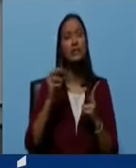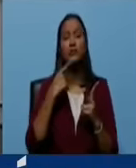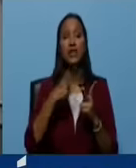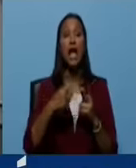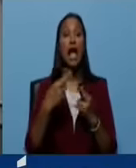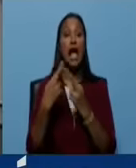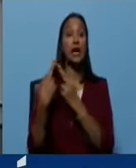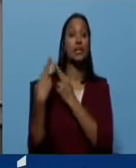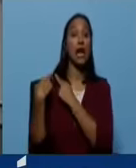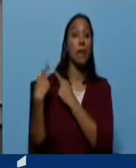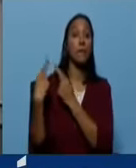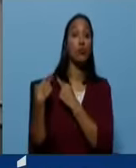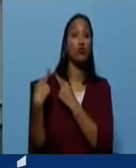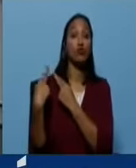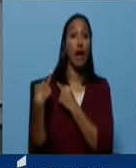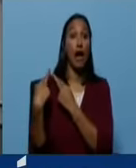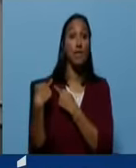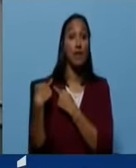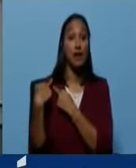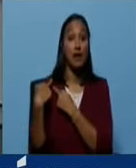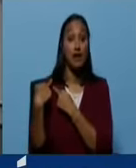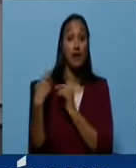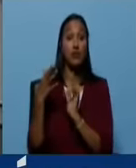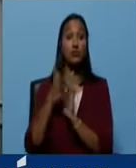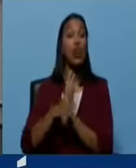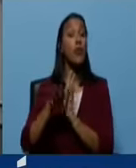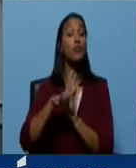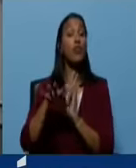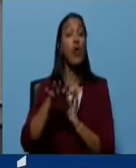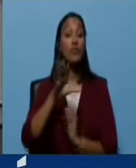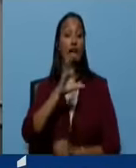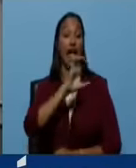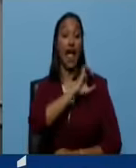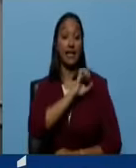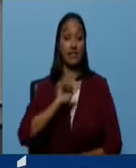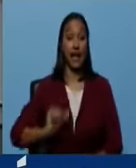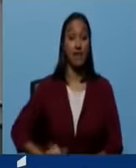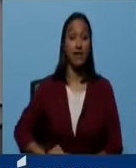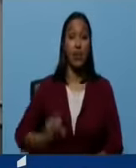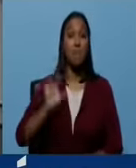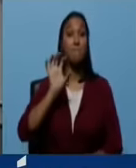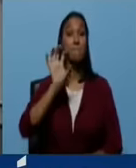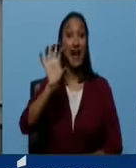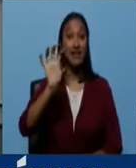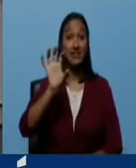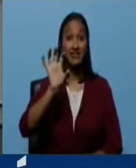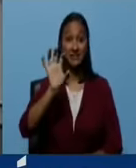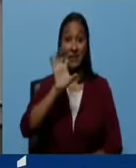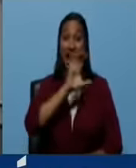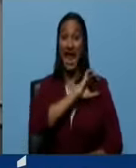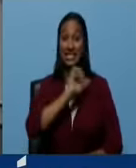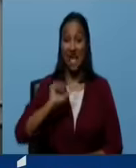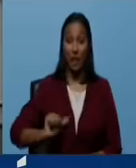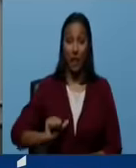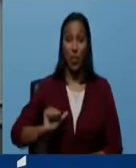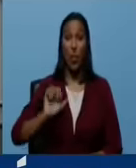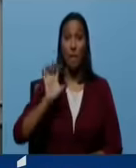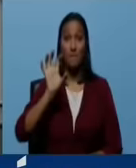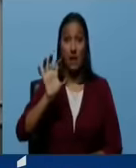la lucha de insurgencia en El Salvador de la muerte, del asesinato serial de 7 jesuitas.